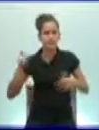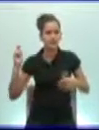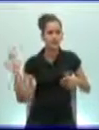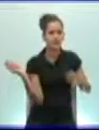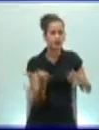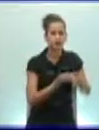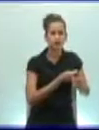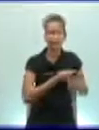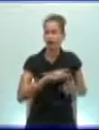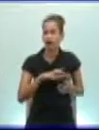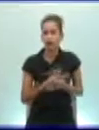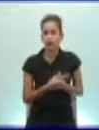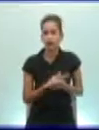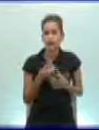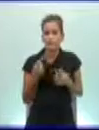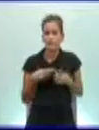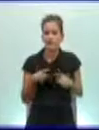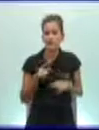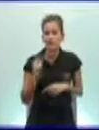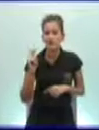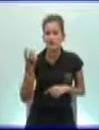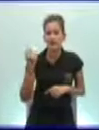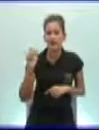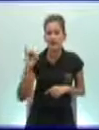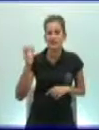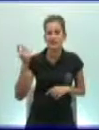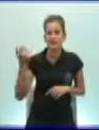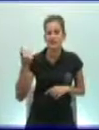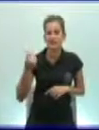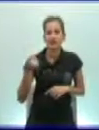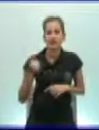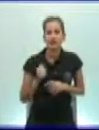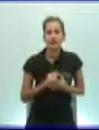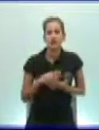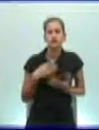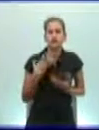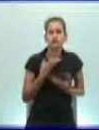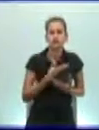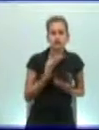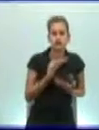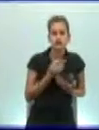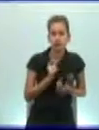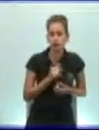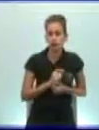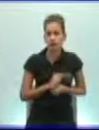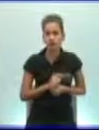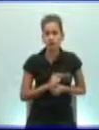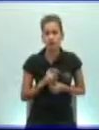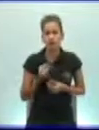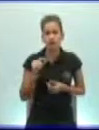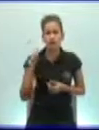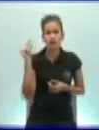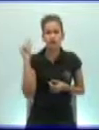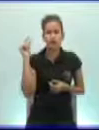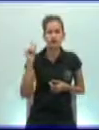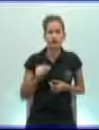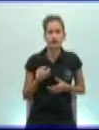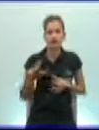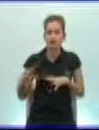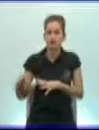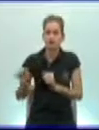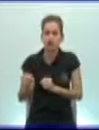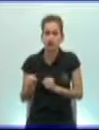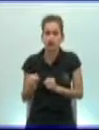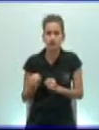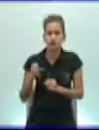barracón. Taita Ramón contaba que cuando los rancheadores atrapaban a un cimarrón, lo hacían regresar a la hacienda cargado